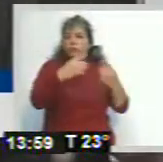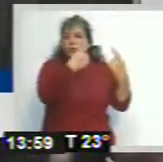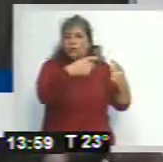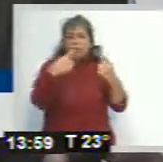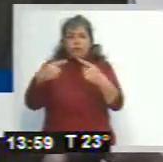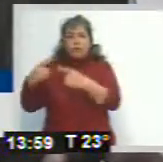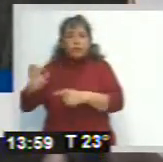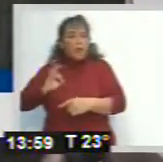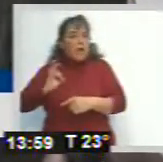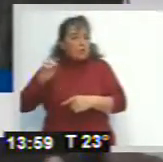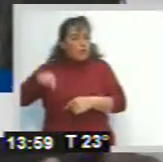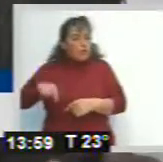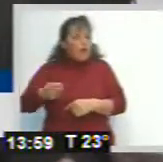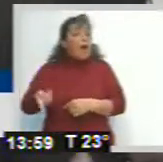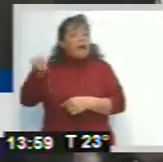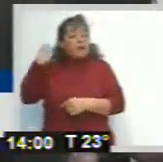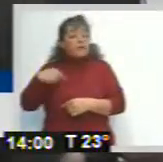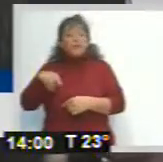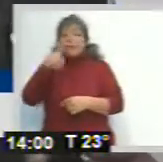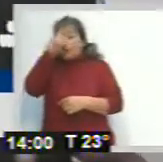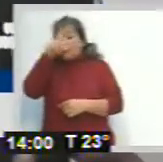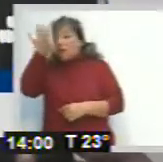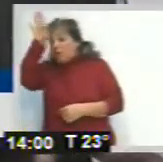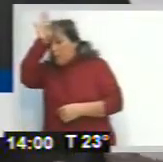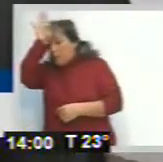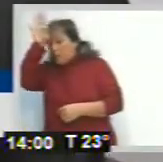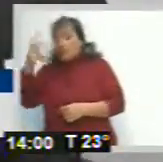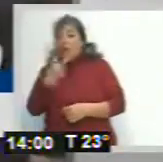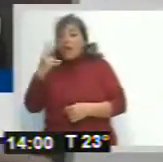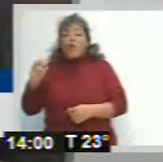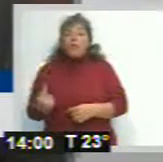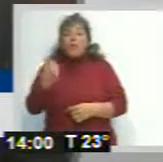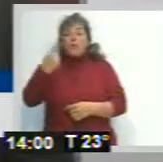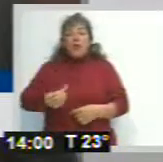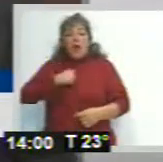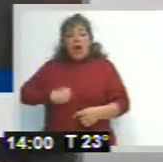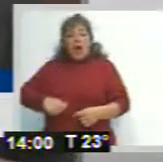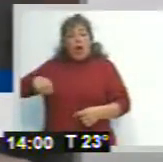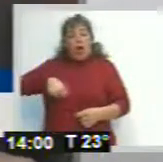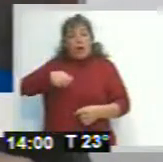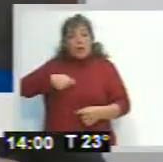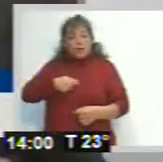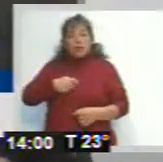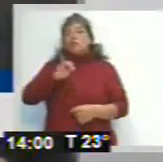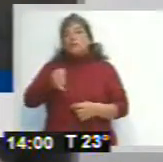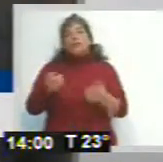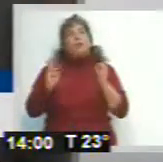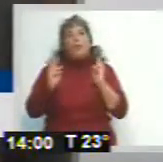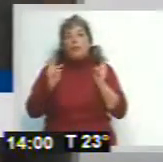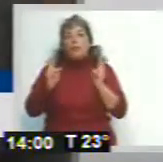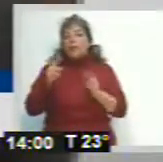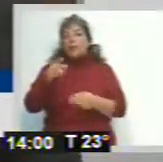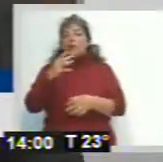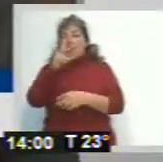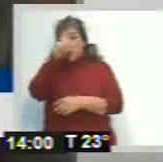aquí en la provincia ayer en el papá francisco se realizaron las dos primeras urgencias así es este es por fin el hospital papá francisco está